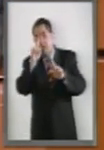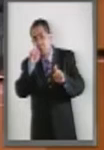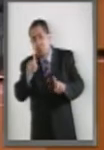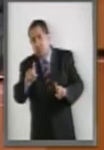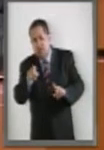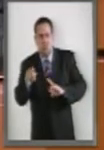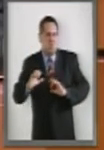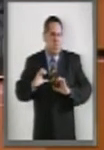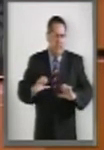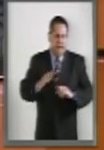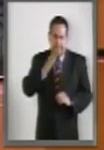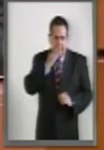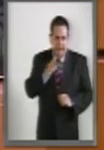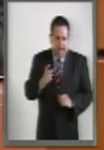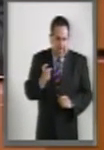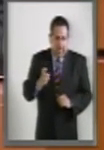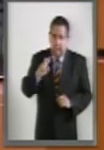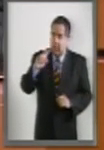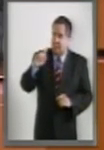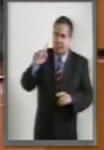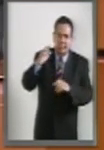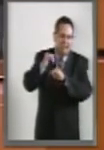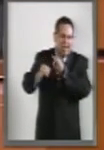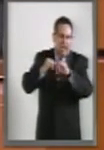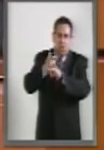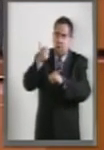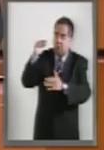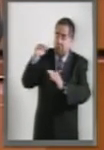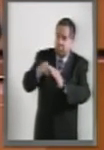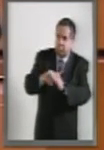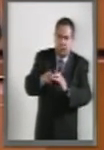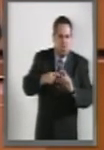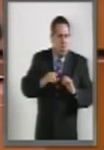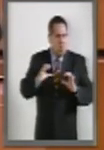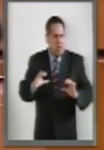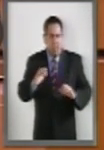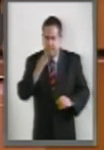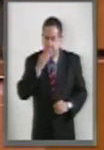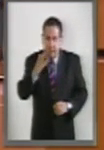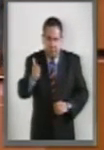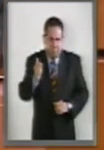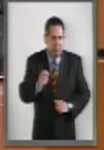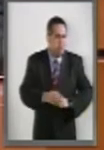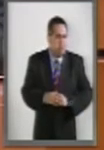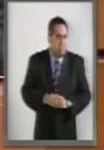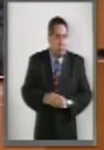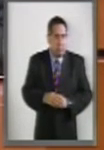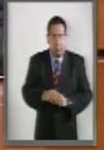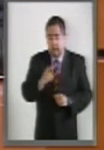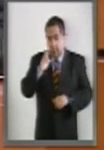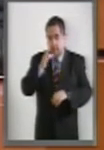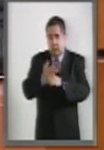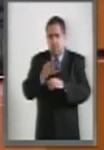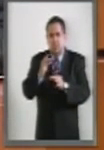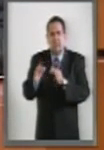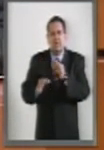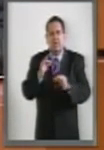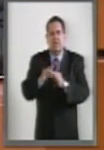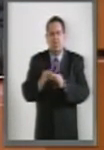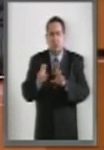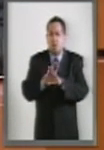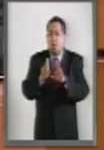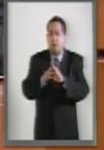entorno internacional y la caída de los ingresos públicos. Y es que es responsable alcanzar un